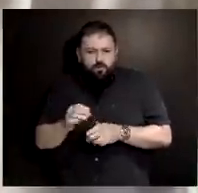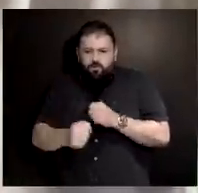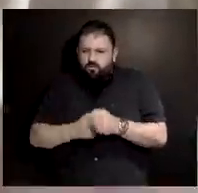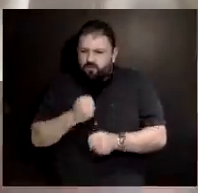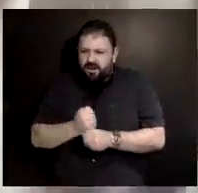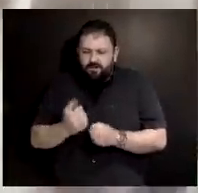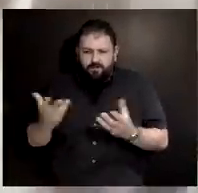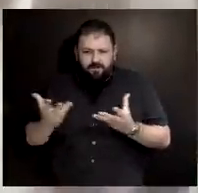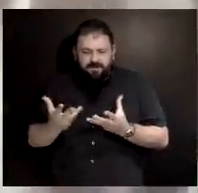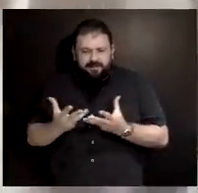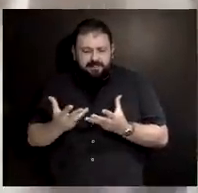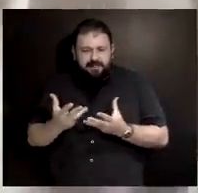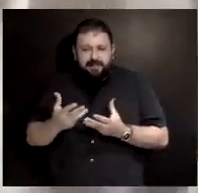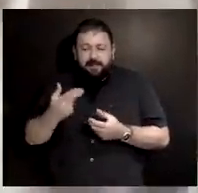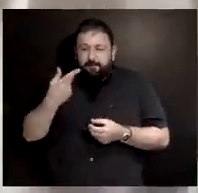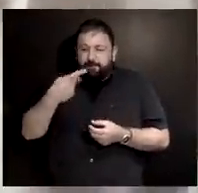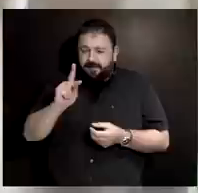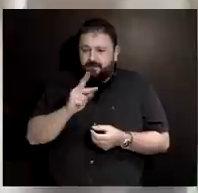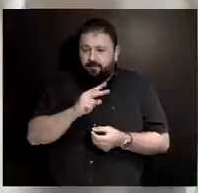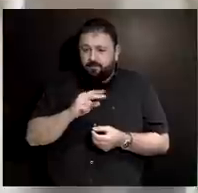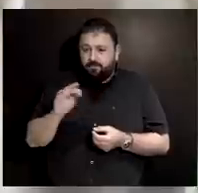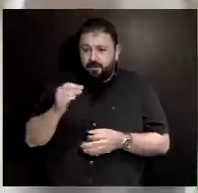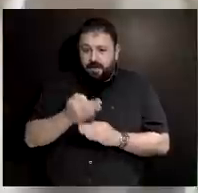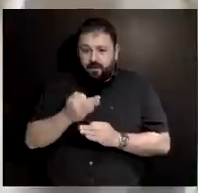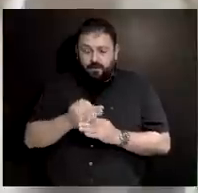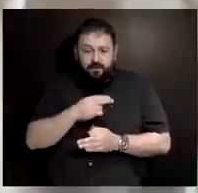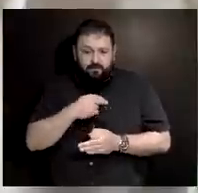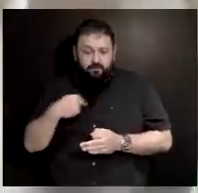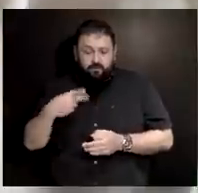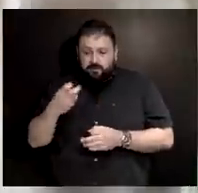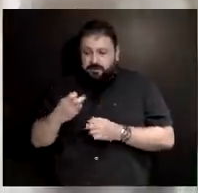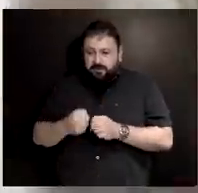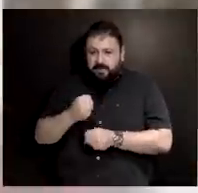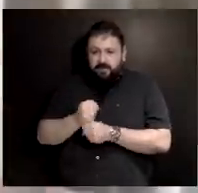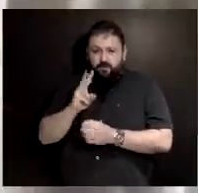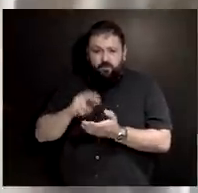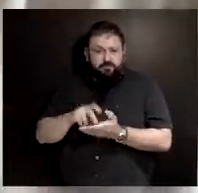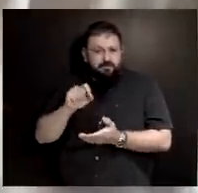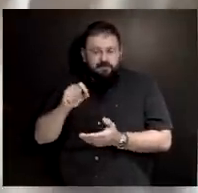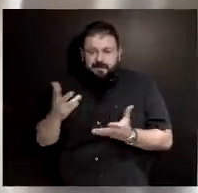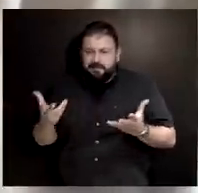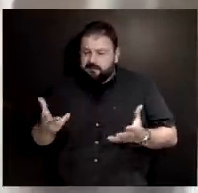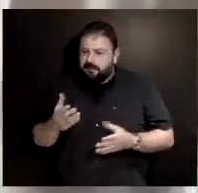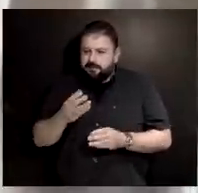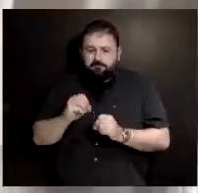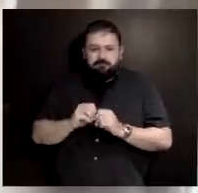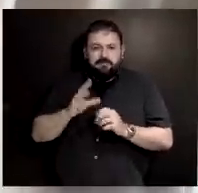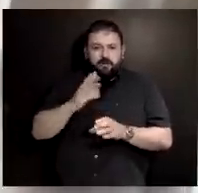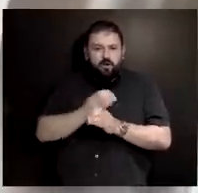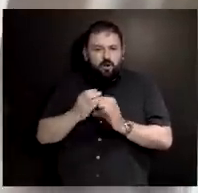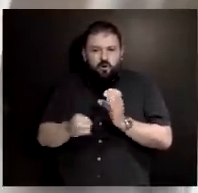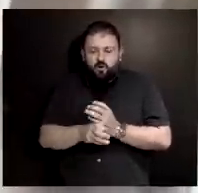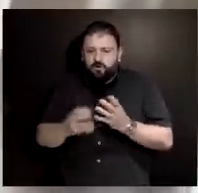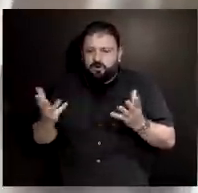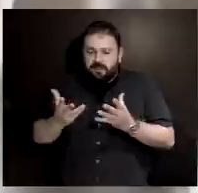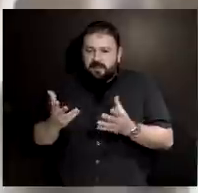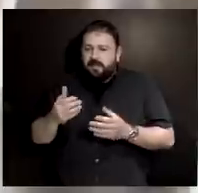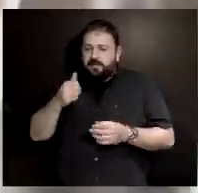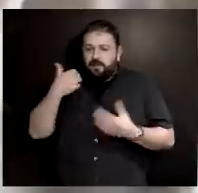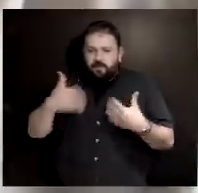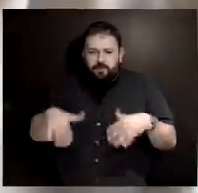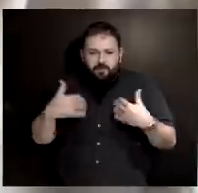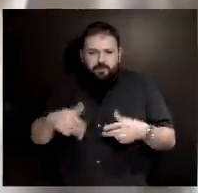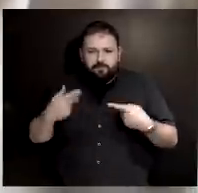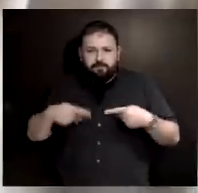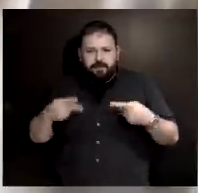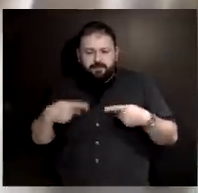sido el 2020, y como dijo Amaury, ya lo hemos dicho muchas veces, pero de verdad es algo impresionante, estas explosiones de crecimiento, de